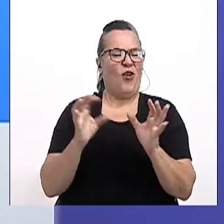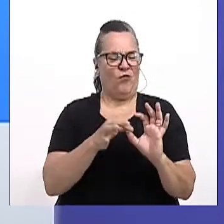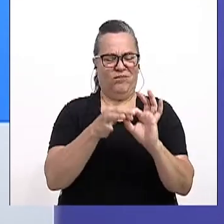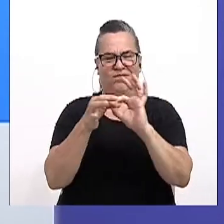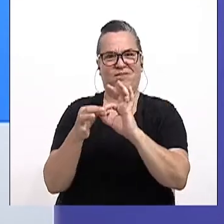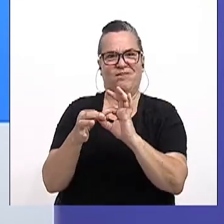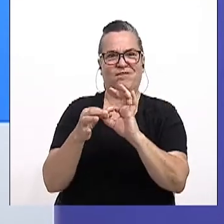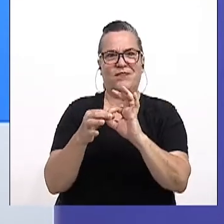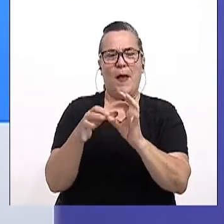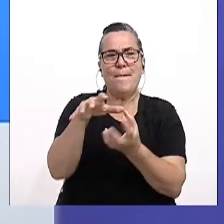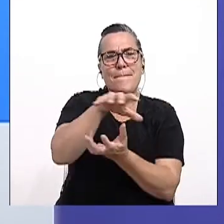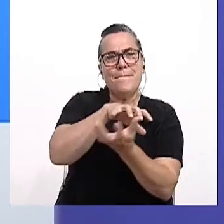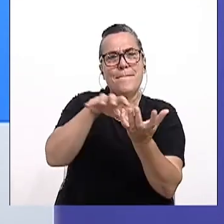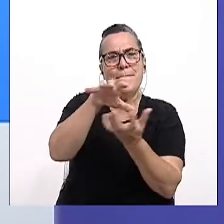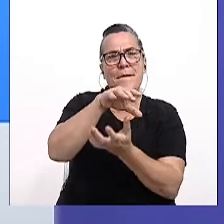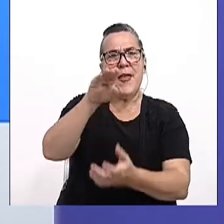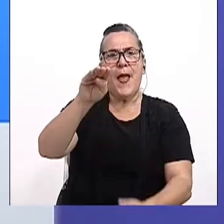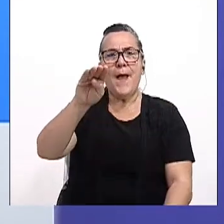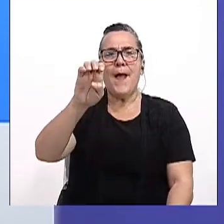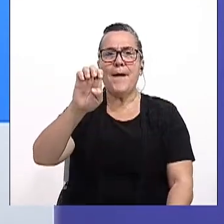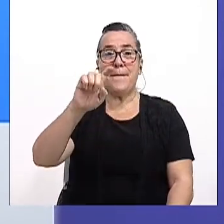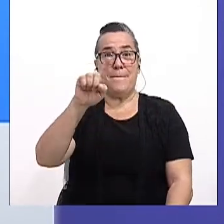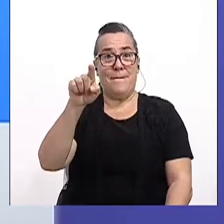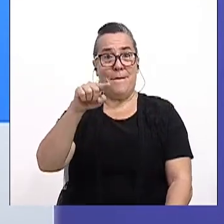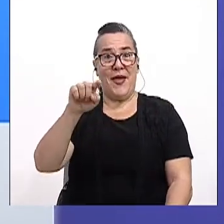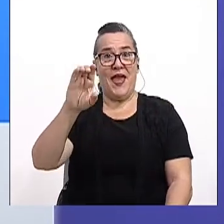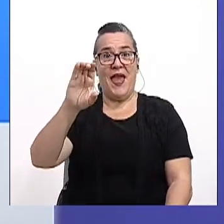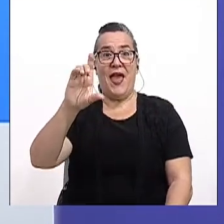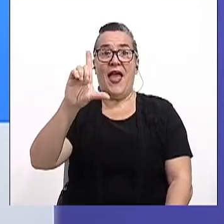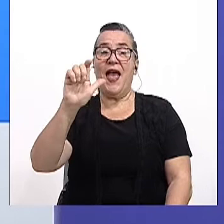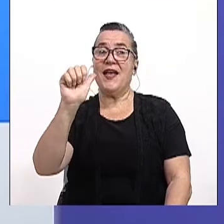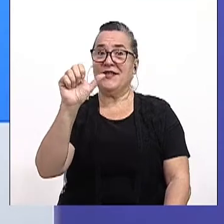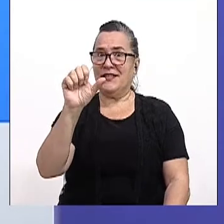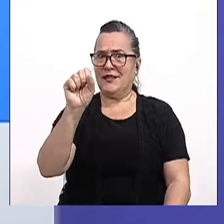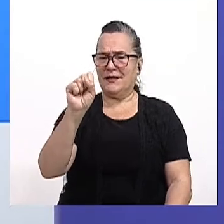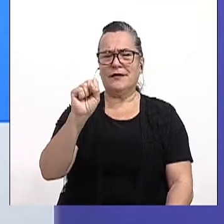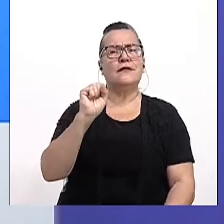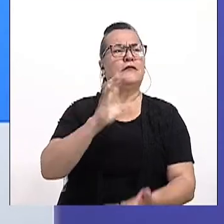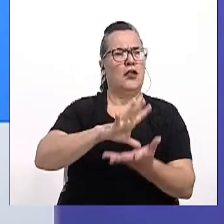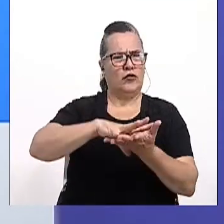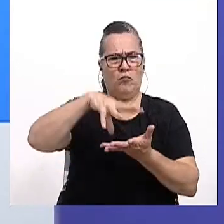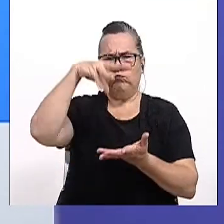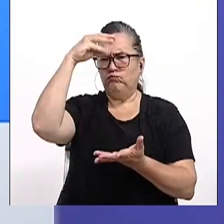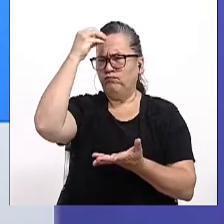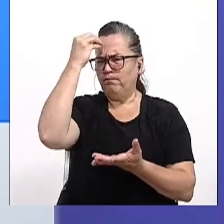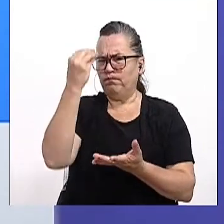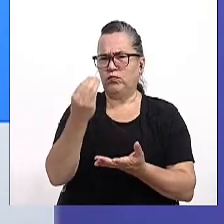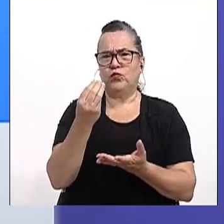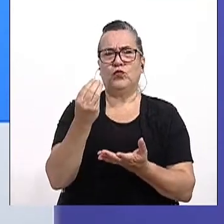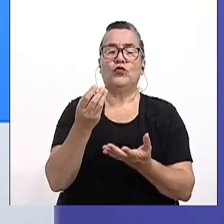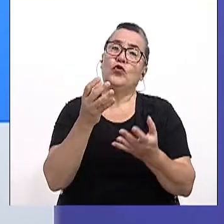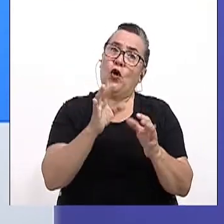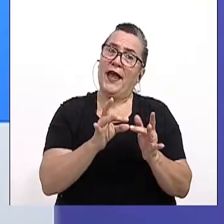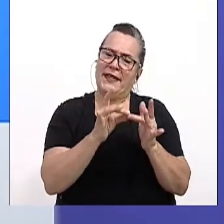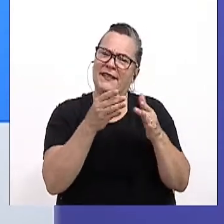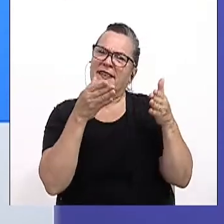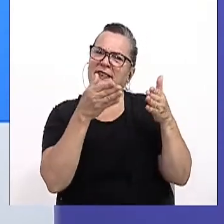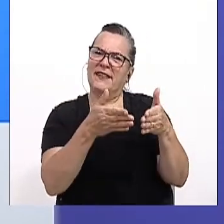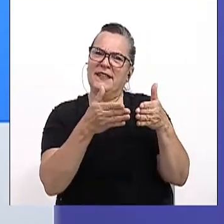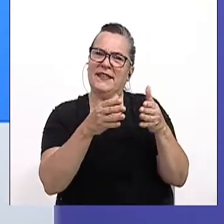las mezclas. Vamos a poder aprender mucho más de las mezclas y sobre todo de